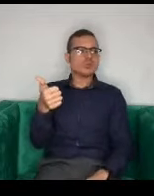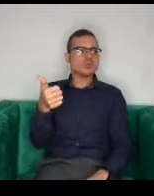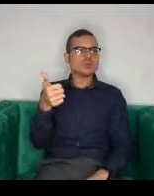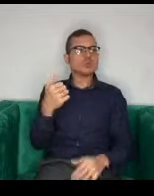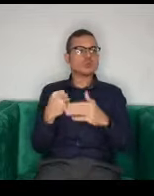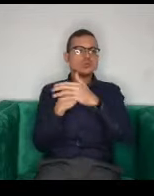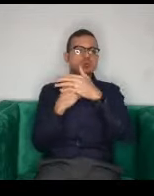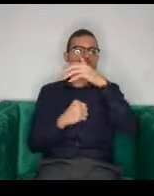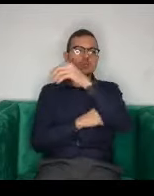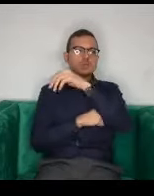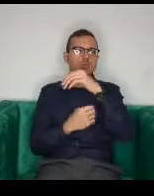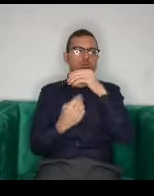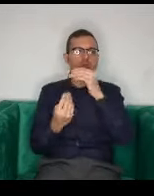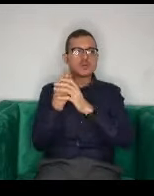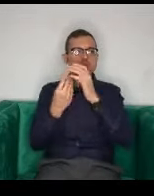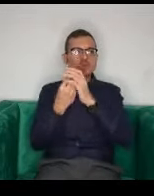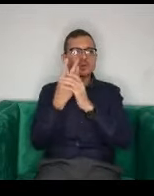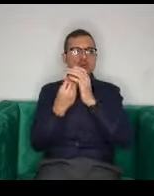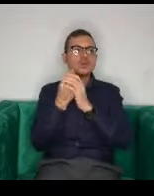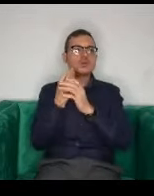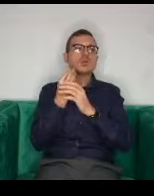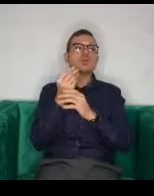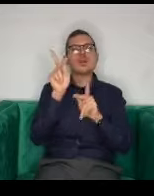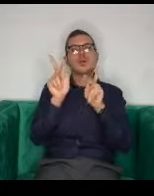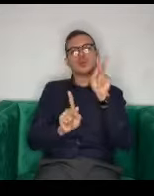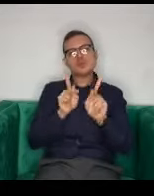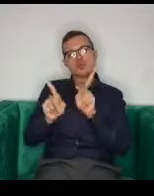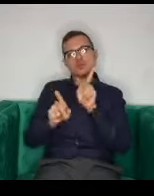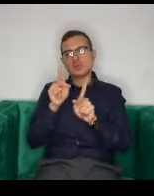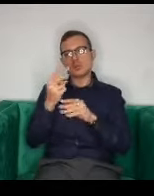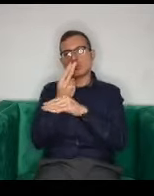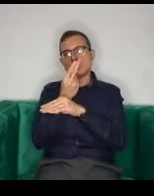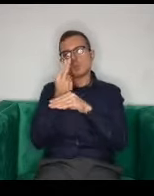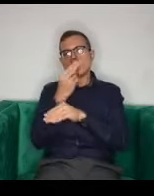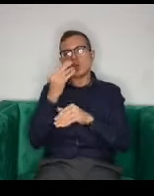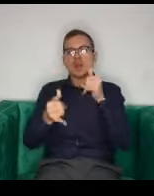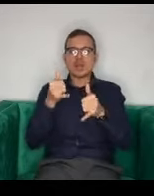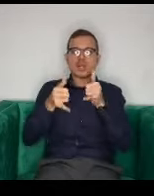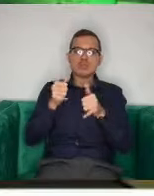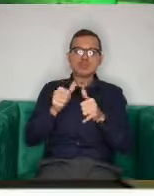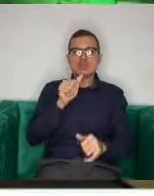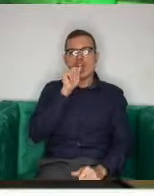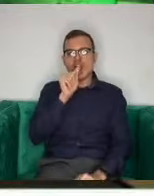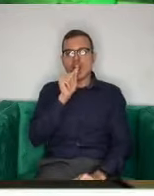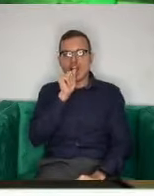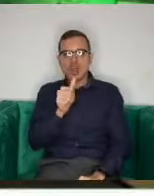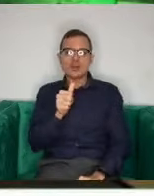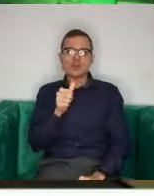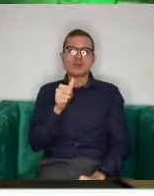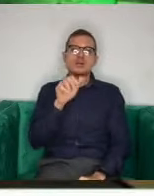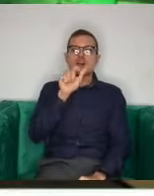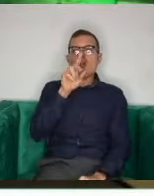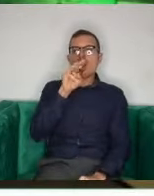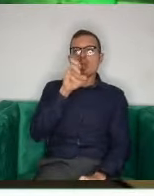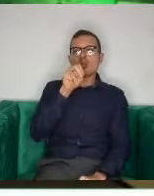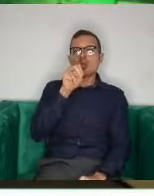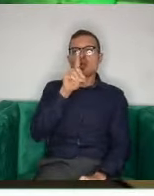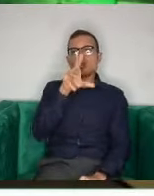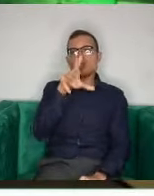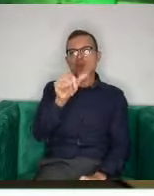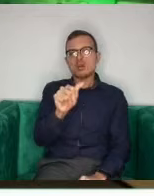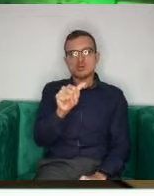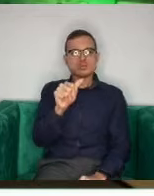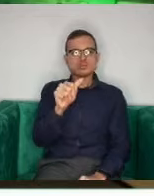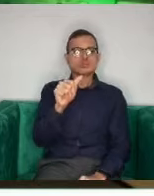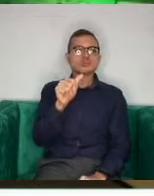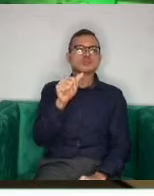modalidad, que son las personas que usan la leche de almendra, que usan pues más nueces en su dieta, lo pueden